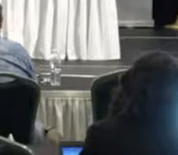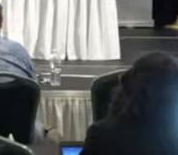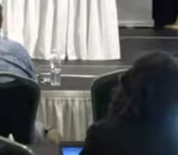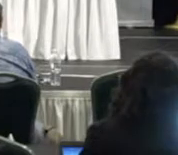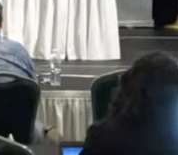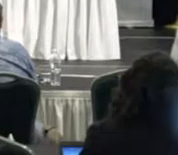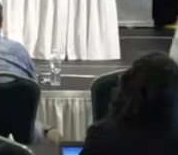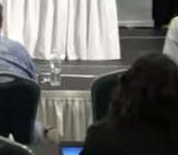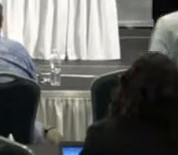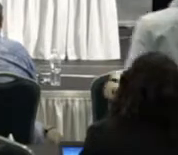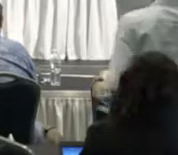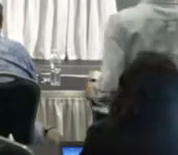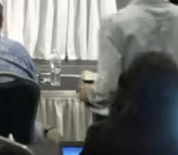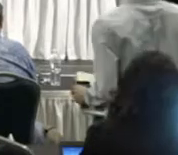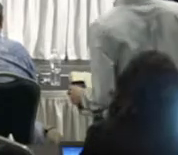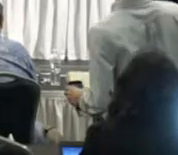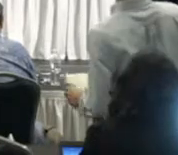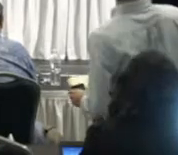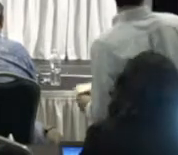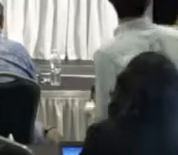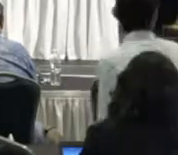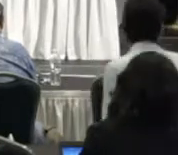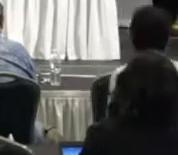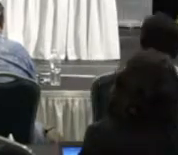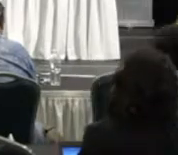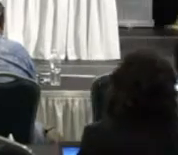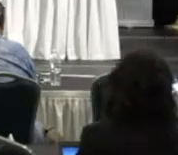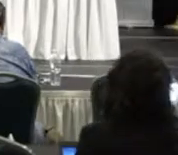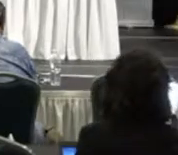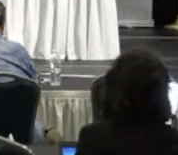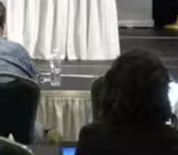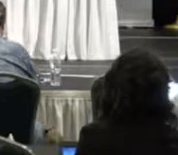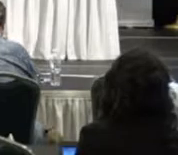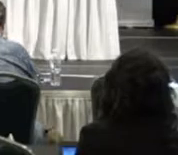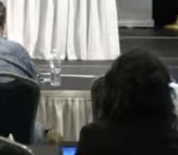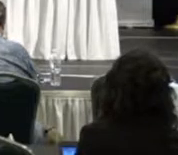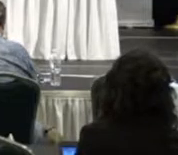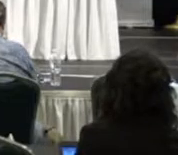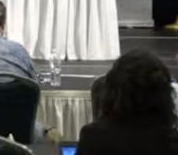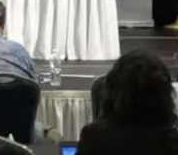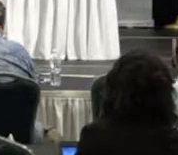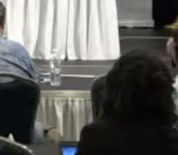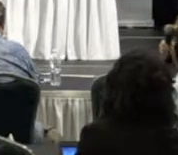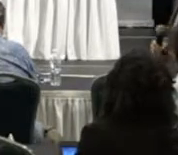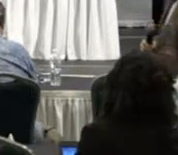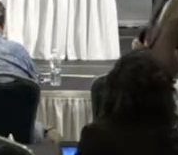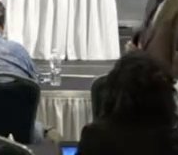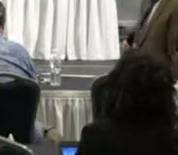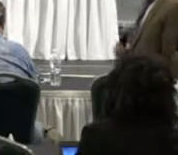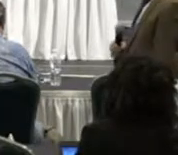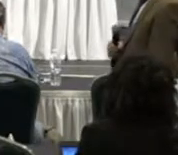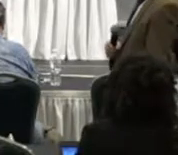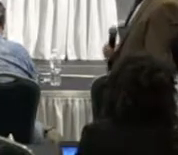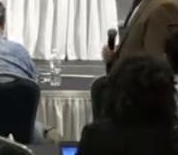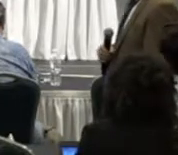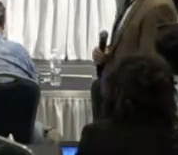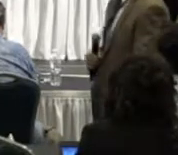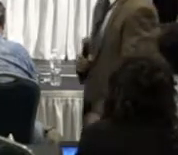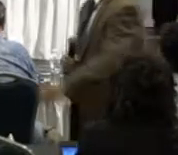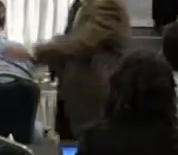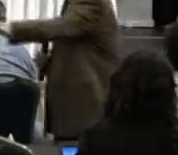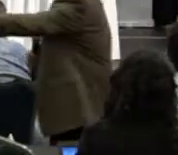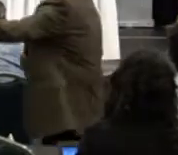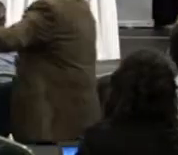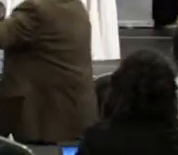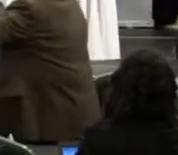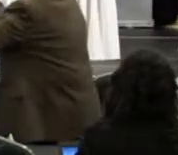cómo llegamos aquí. Fue muy productiva, tuvimos miembros de la administración pasada, los de la actual. Creo